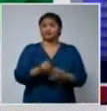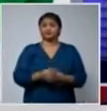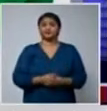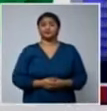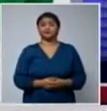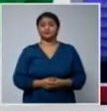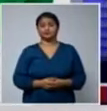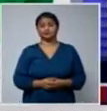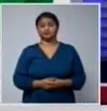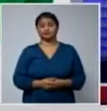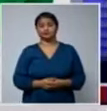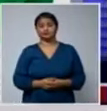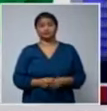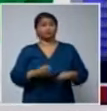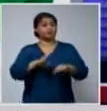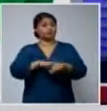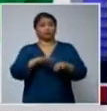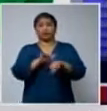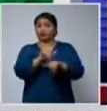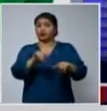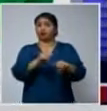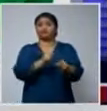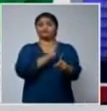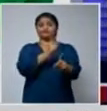contacto de un caso positivo